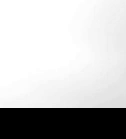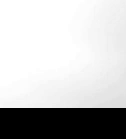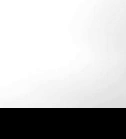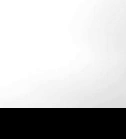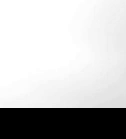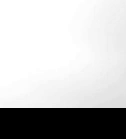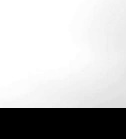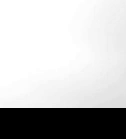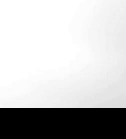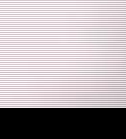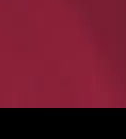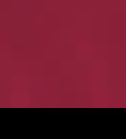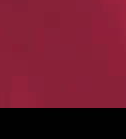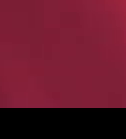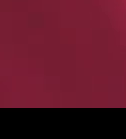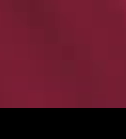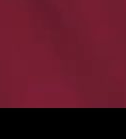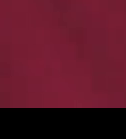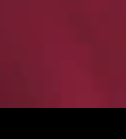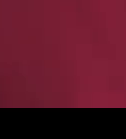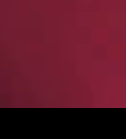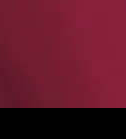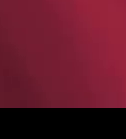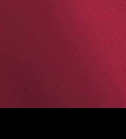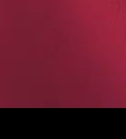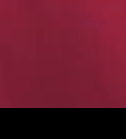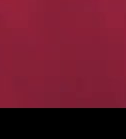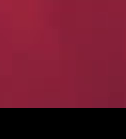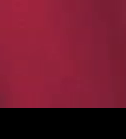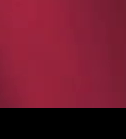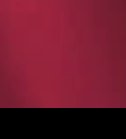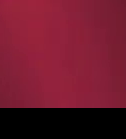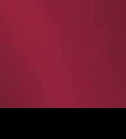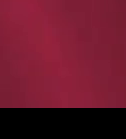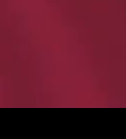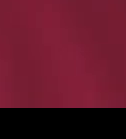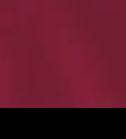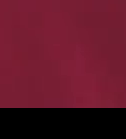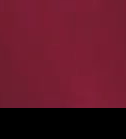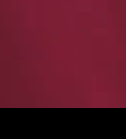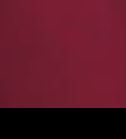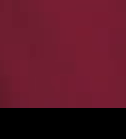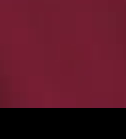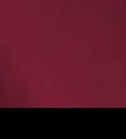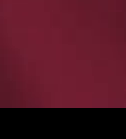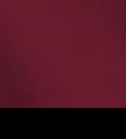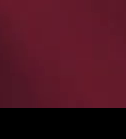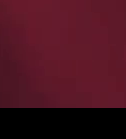Gobierno de México.